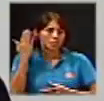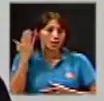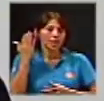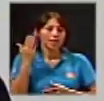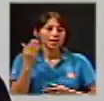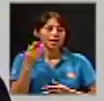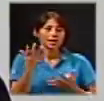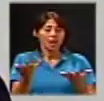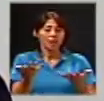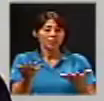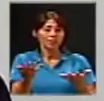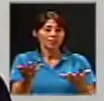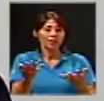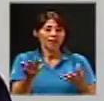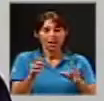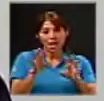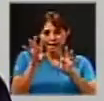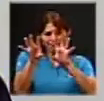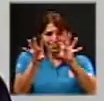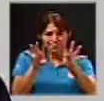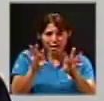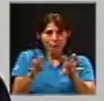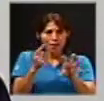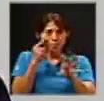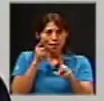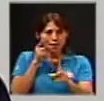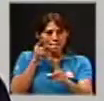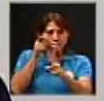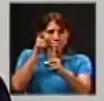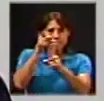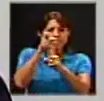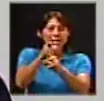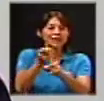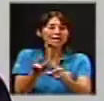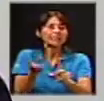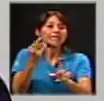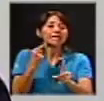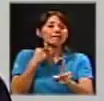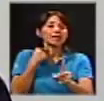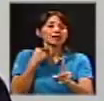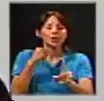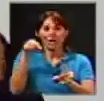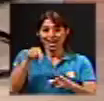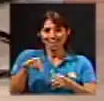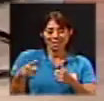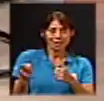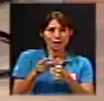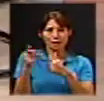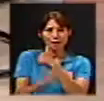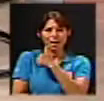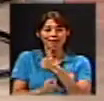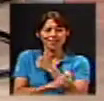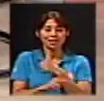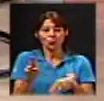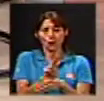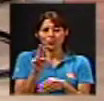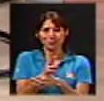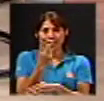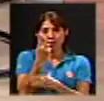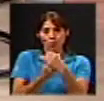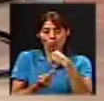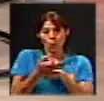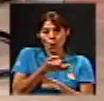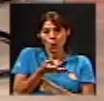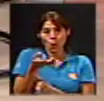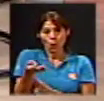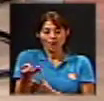En el esquema de metas de inflación, este sería el primer país bimonetario, o por lo menos tan claramente bimonetario,